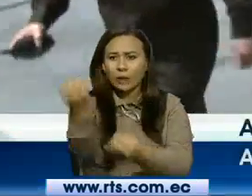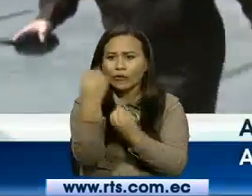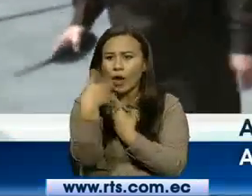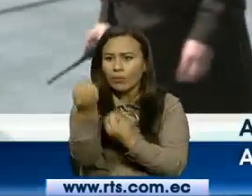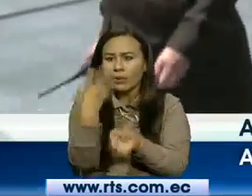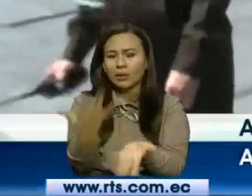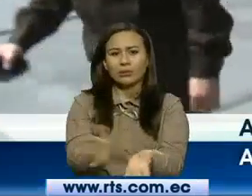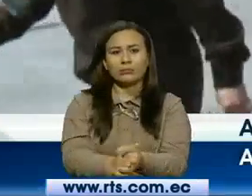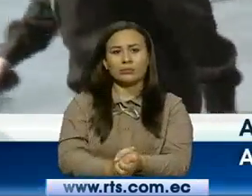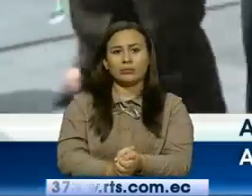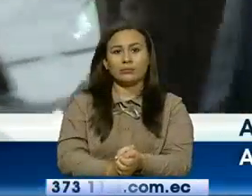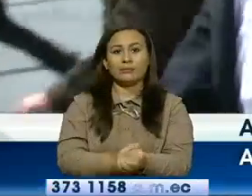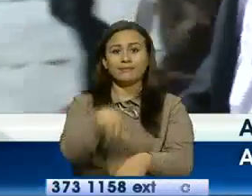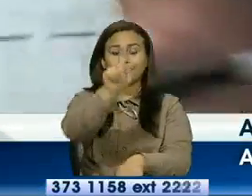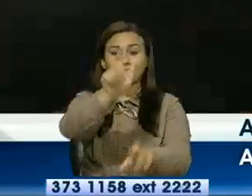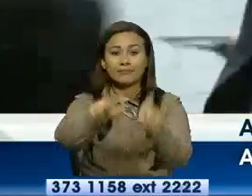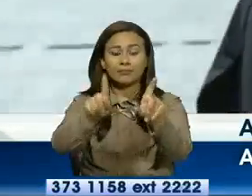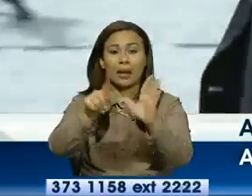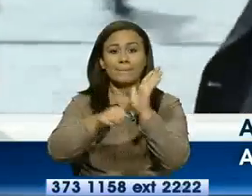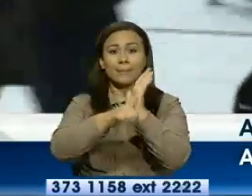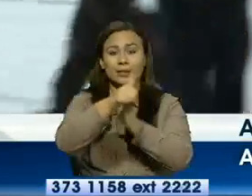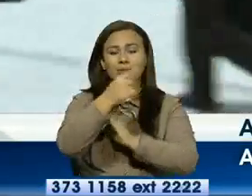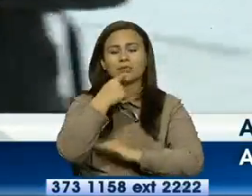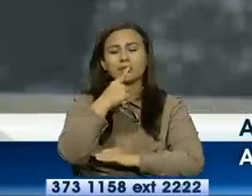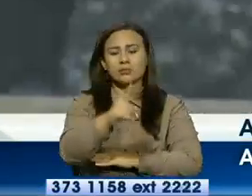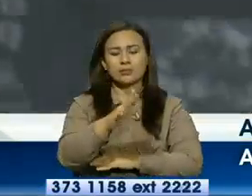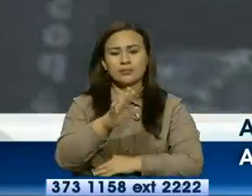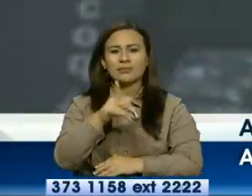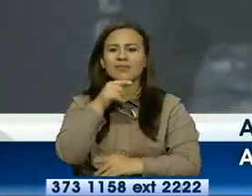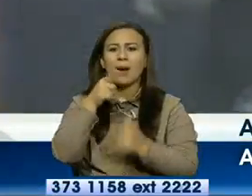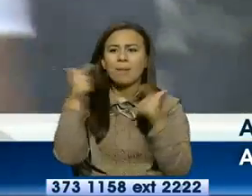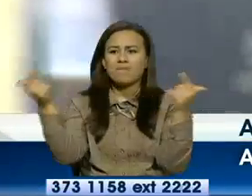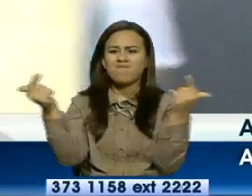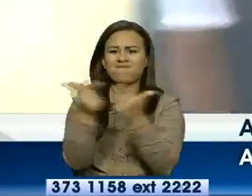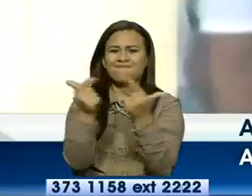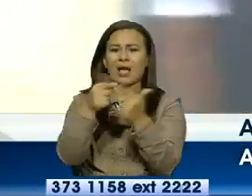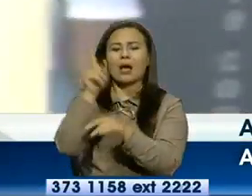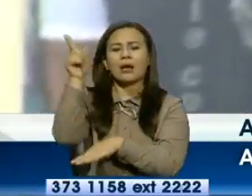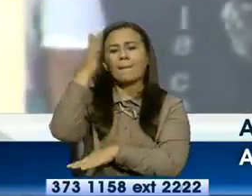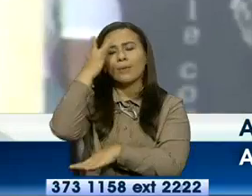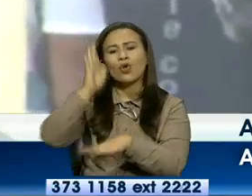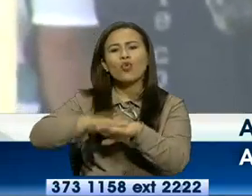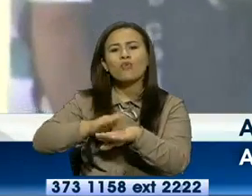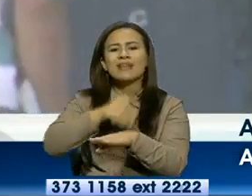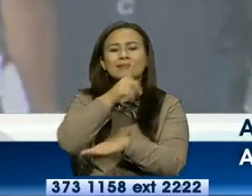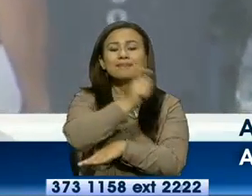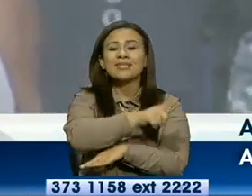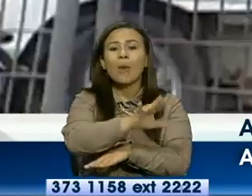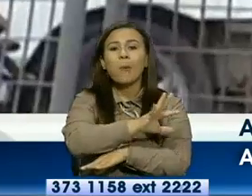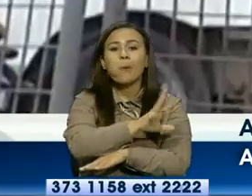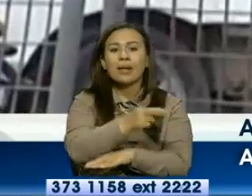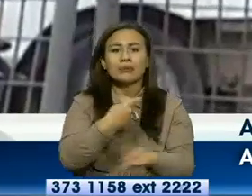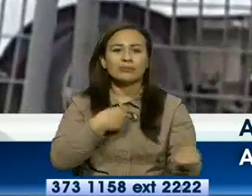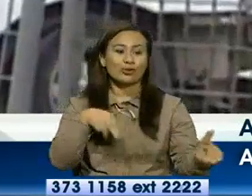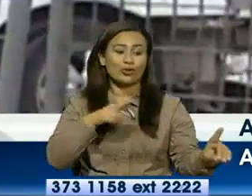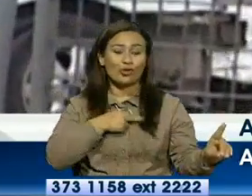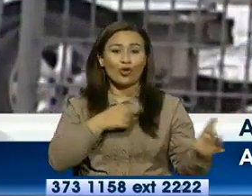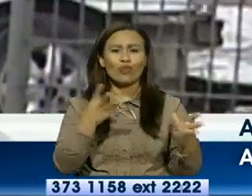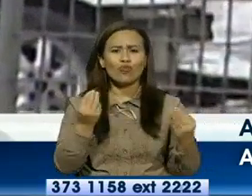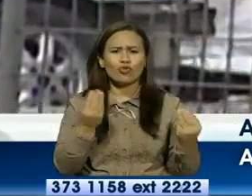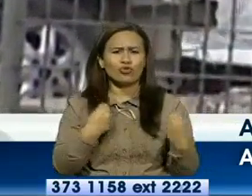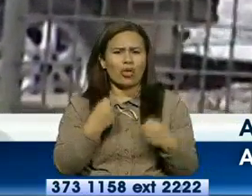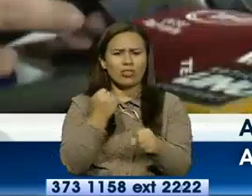los legisladores oficialistas, el ministro ratificó que el ataque en frontera era una respuesta de los delincuentes que han sido golpeados por